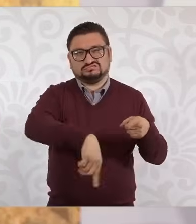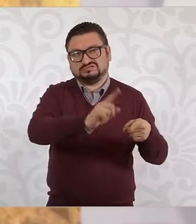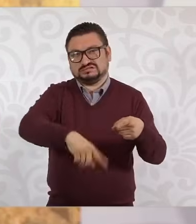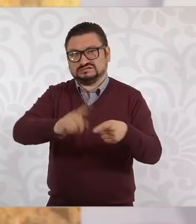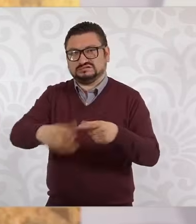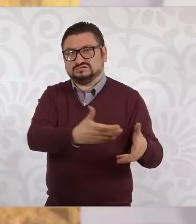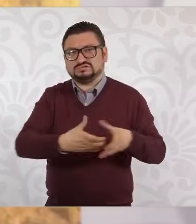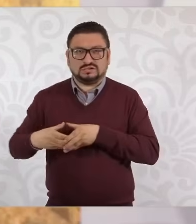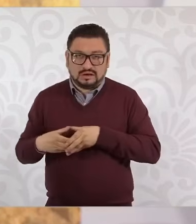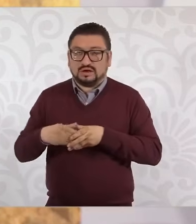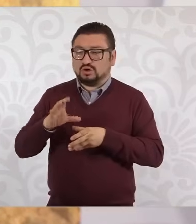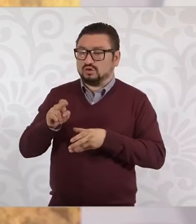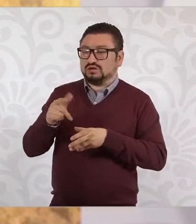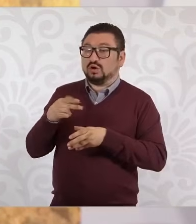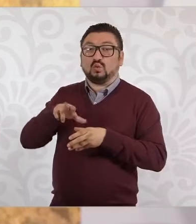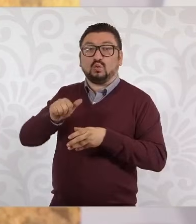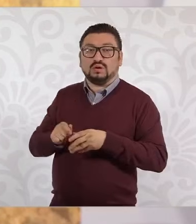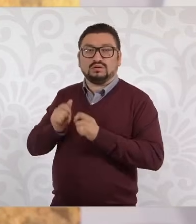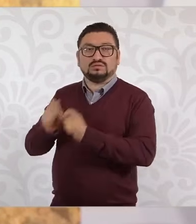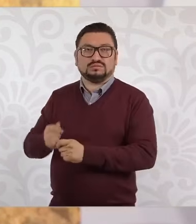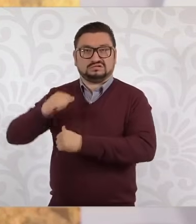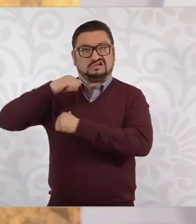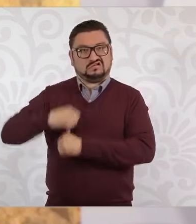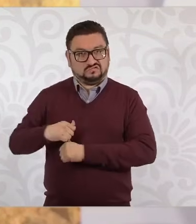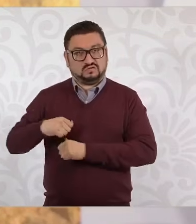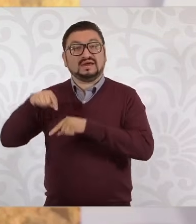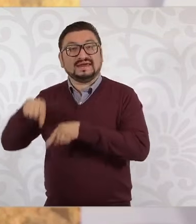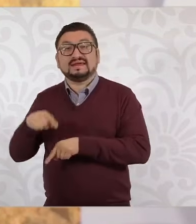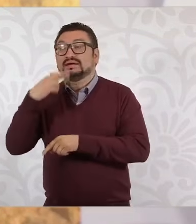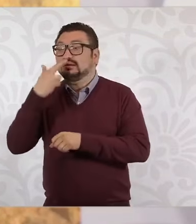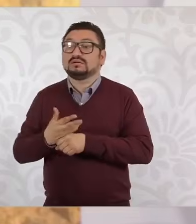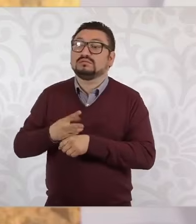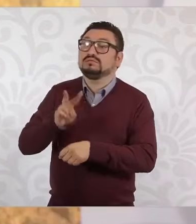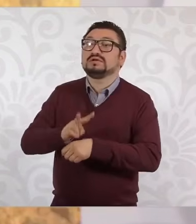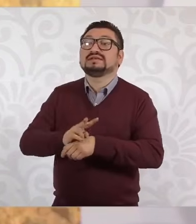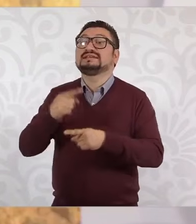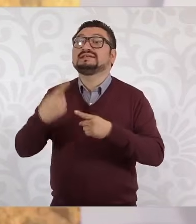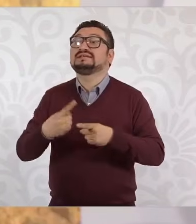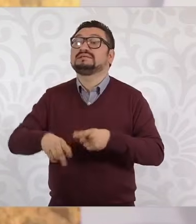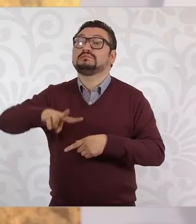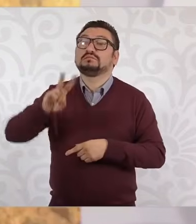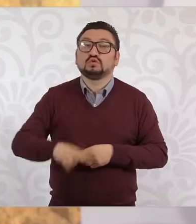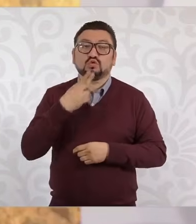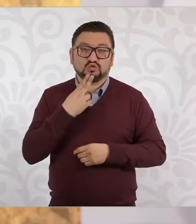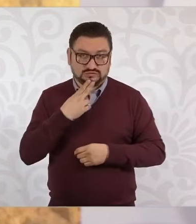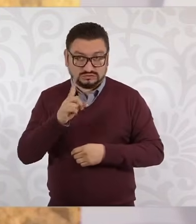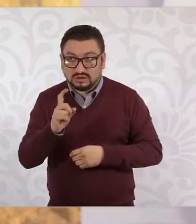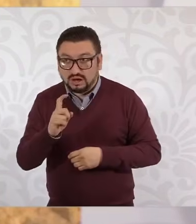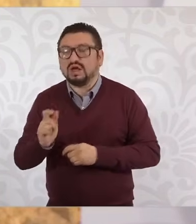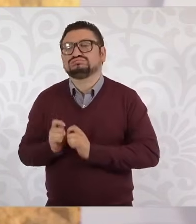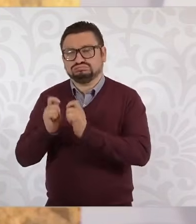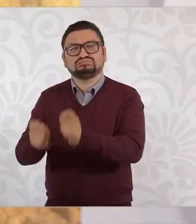a Conagua y ya Conagua puede otorgar a quien realmente va a utilizar el agua. Ese